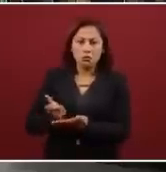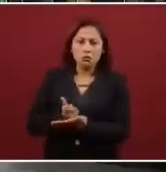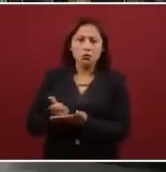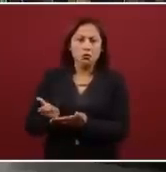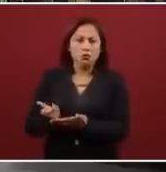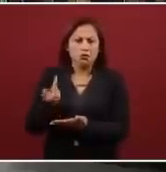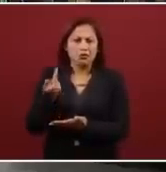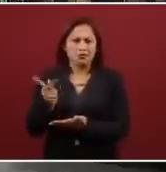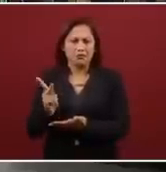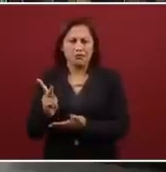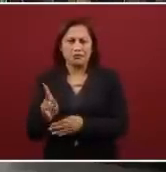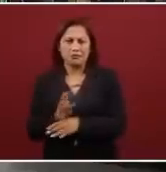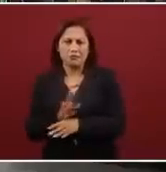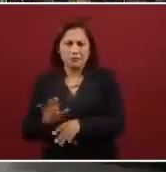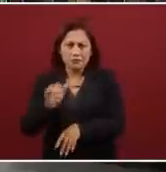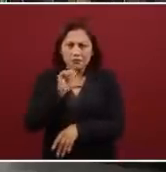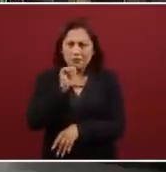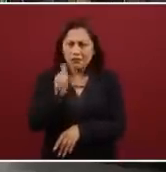Lo que había,